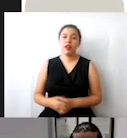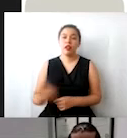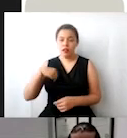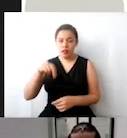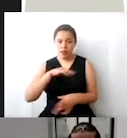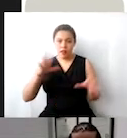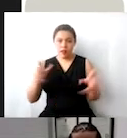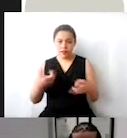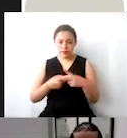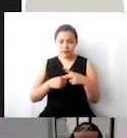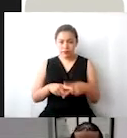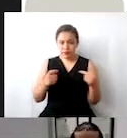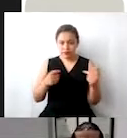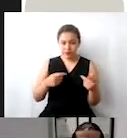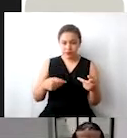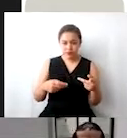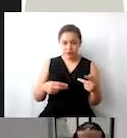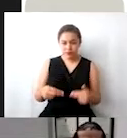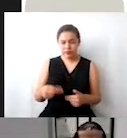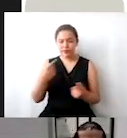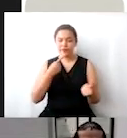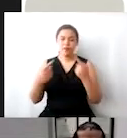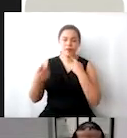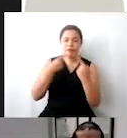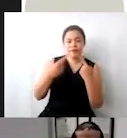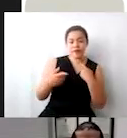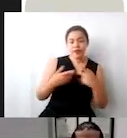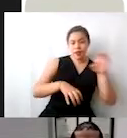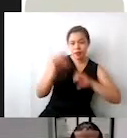negociar el sector empresarial con el gobierno,